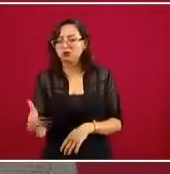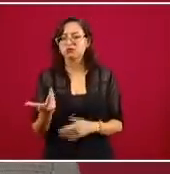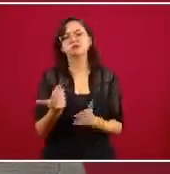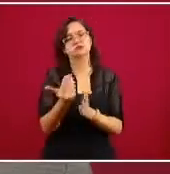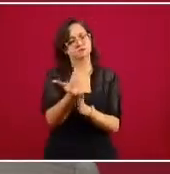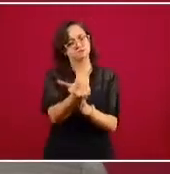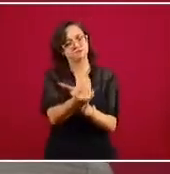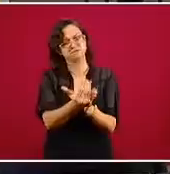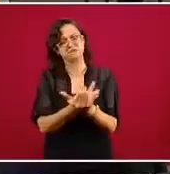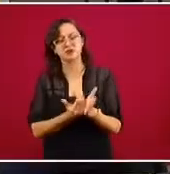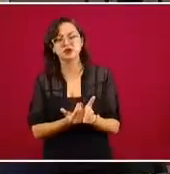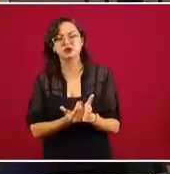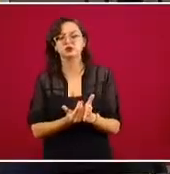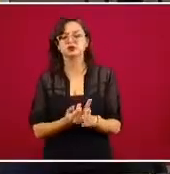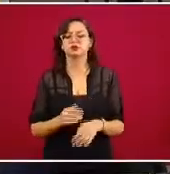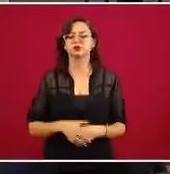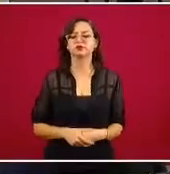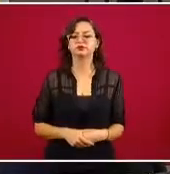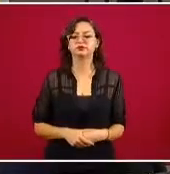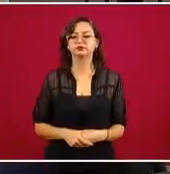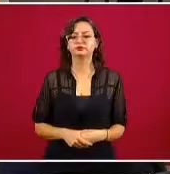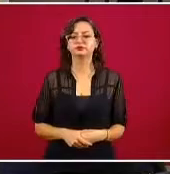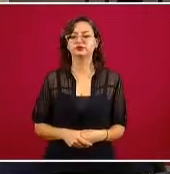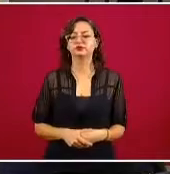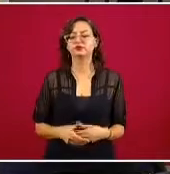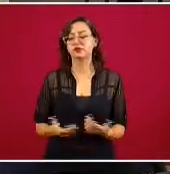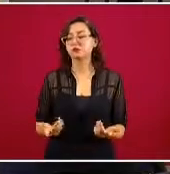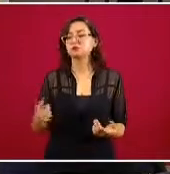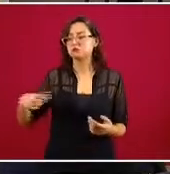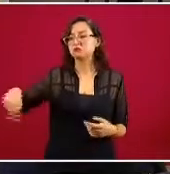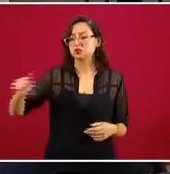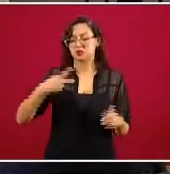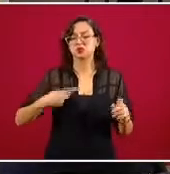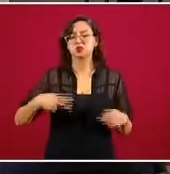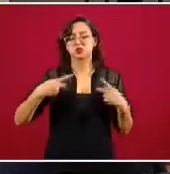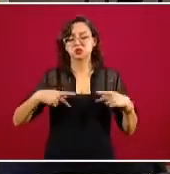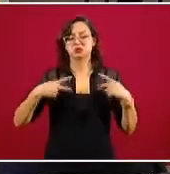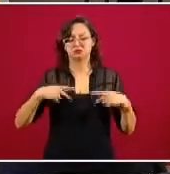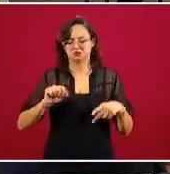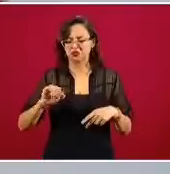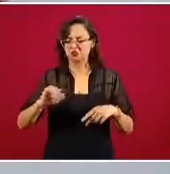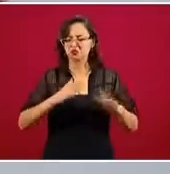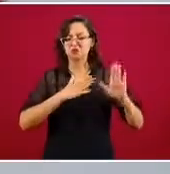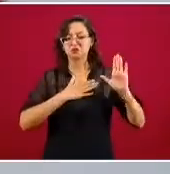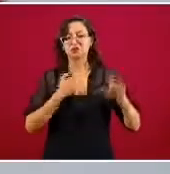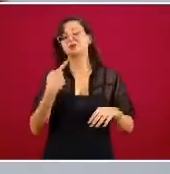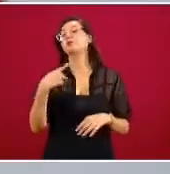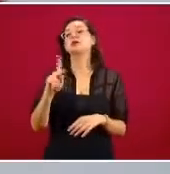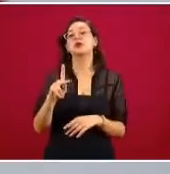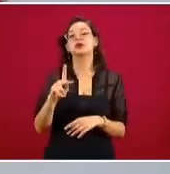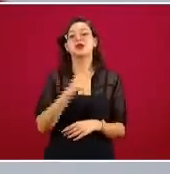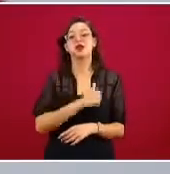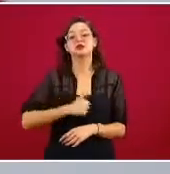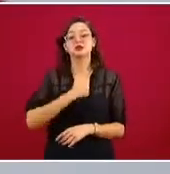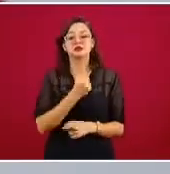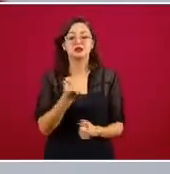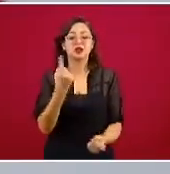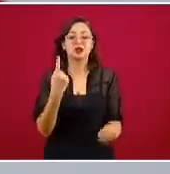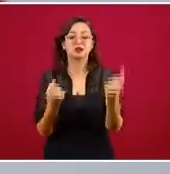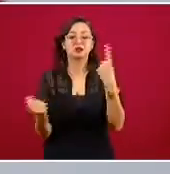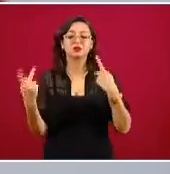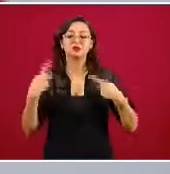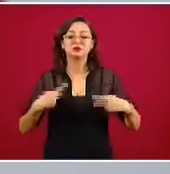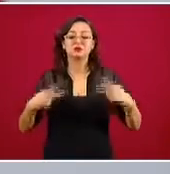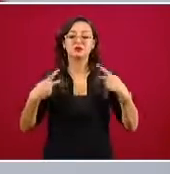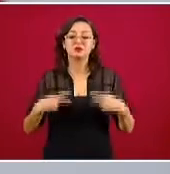compromiso de la sociedad. Pero desafortunadamente hay algunos actores de la sociedad, y ayer explicamos que se